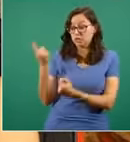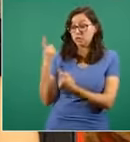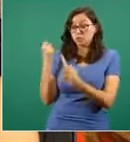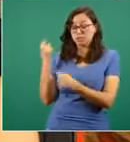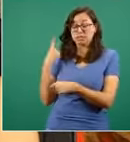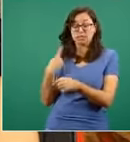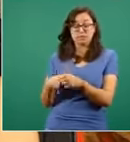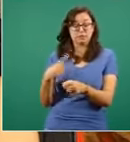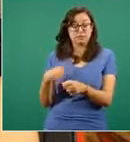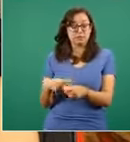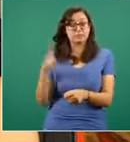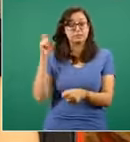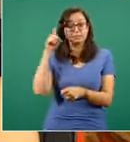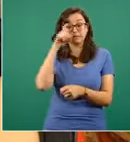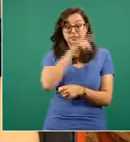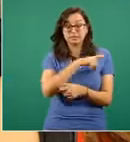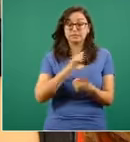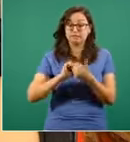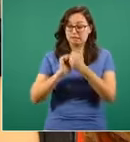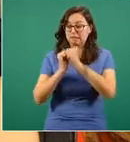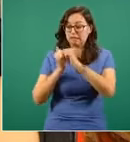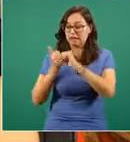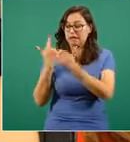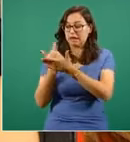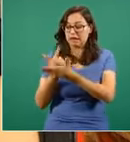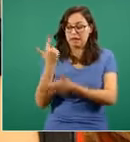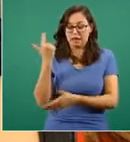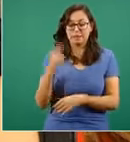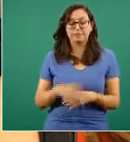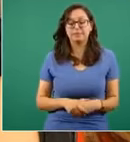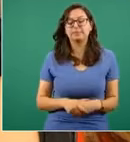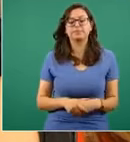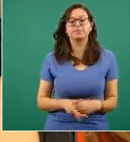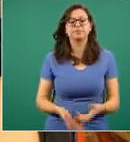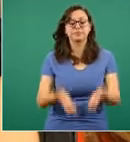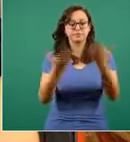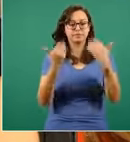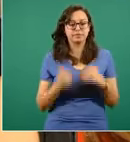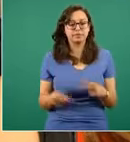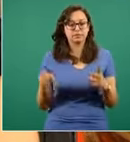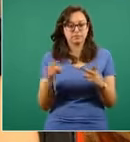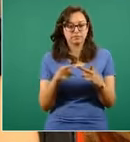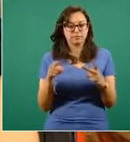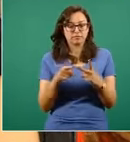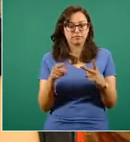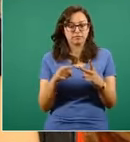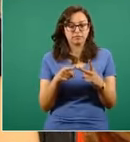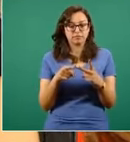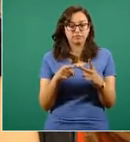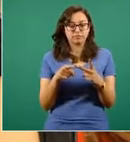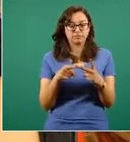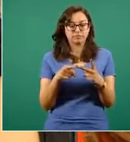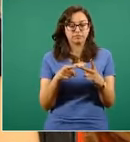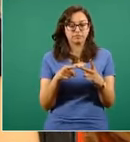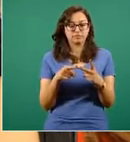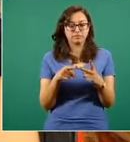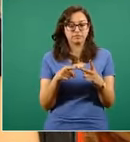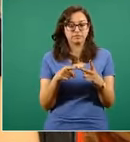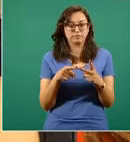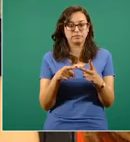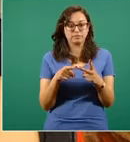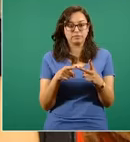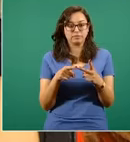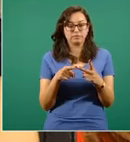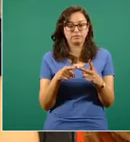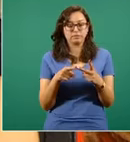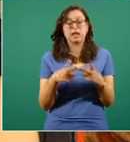¿no? Y que se pueden complicar. También si nos puede aclarar si el presidente utilizó estos aparatos